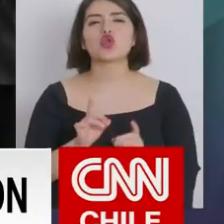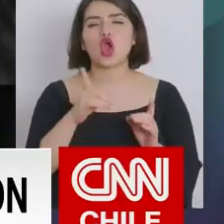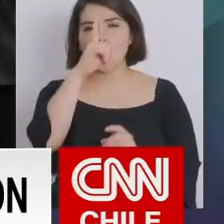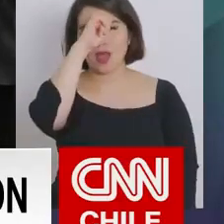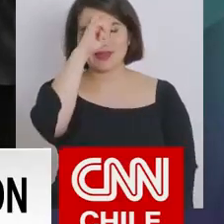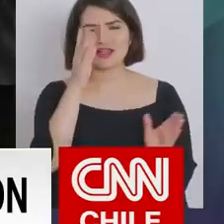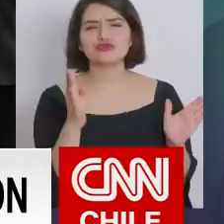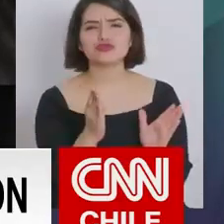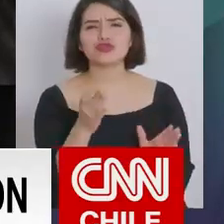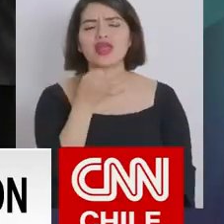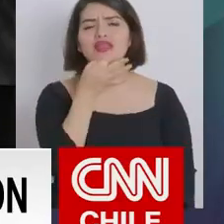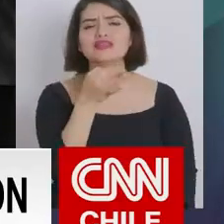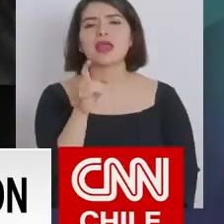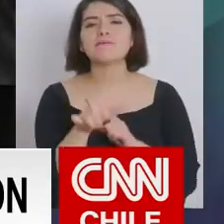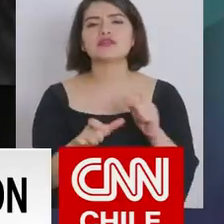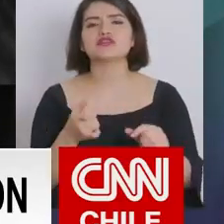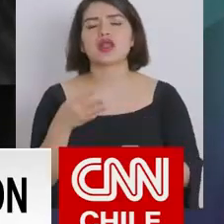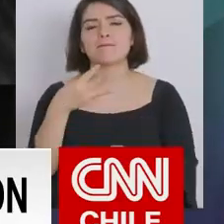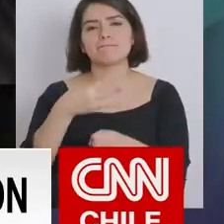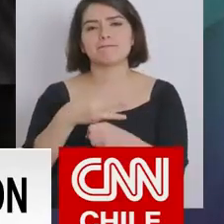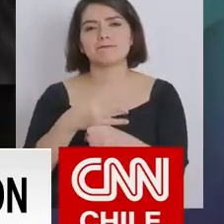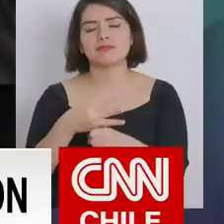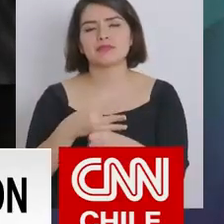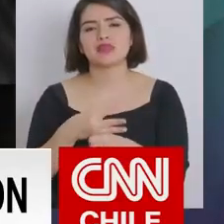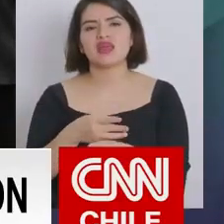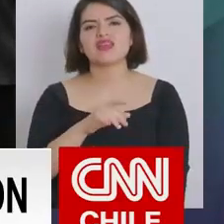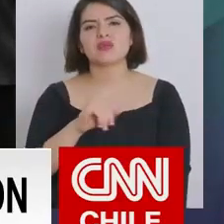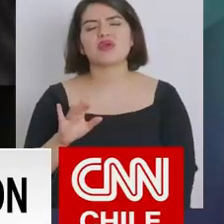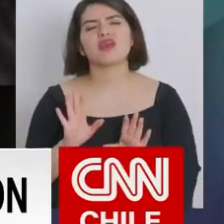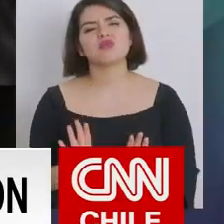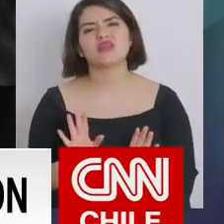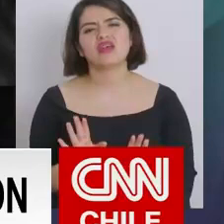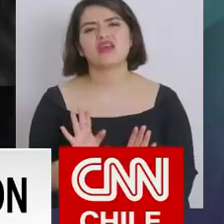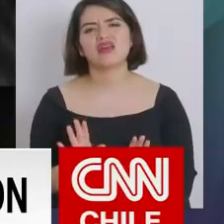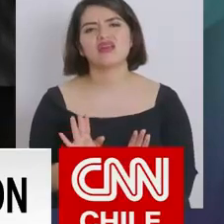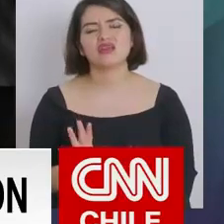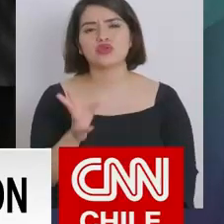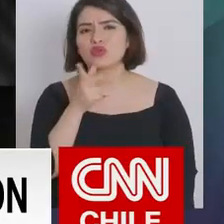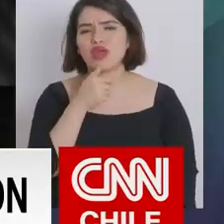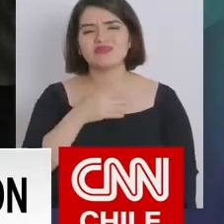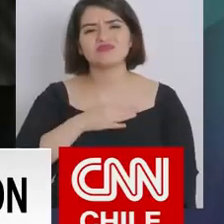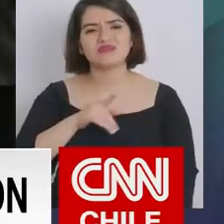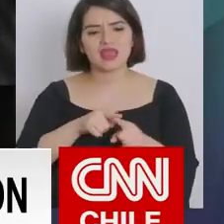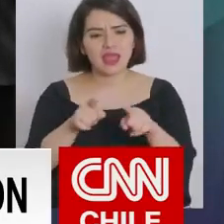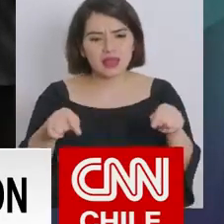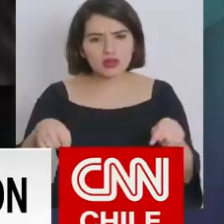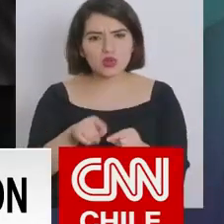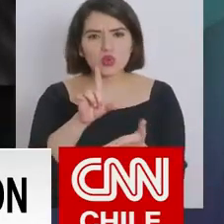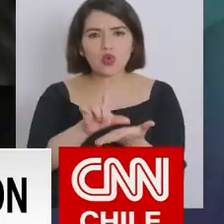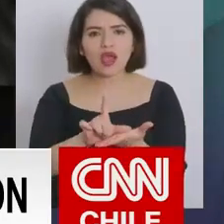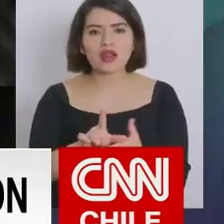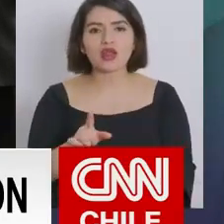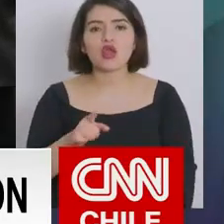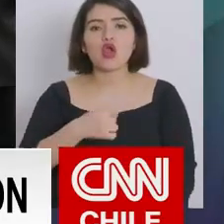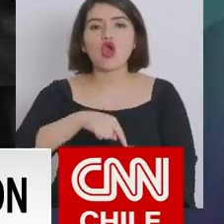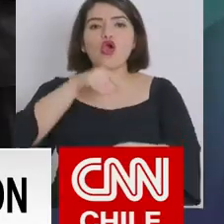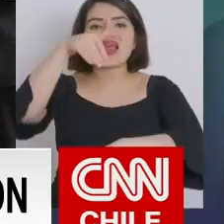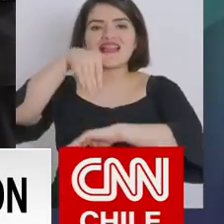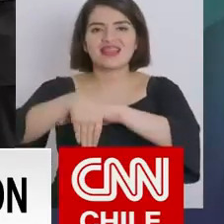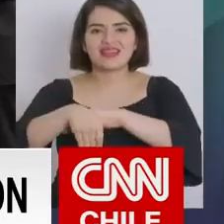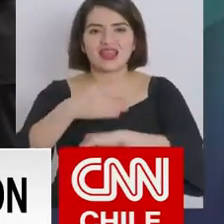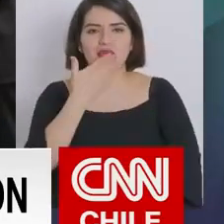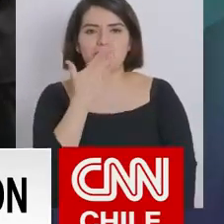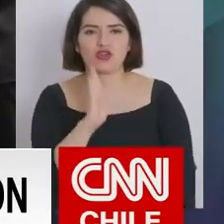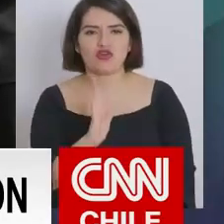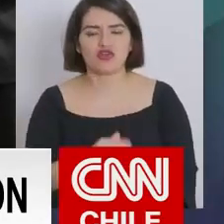están llegando personas mayores, pero como tienen que luego esperar, no hay tanto espacio, entonces le están dando hora para que vayan en la tarde.